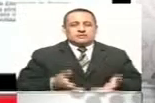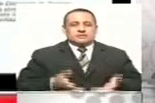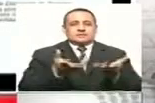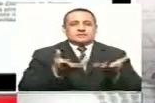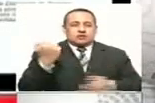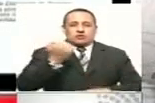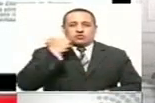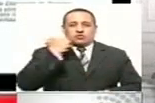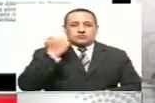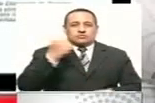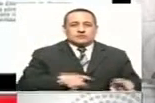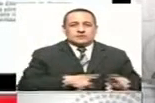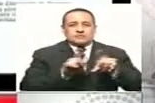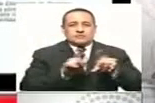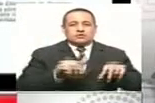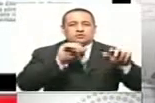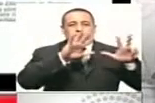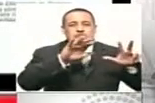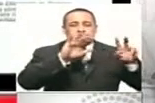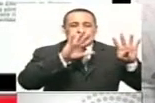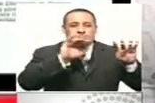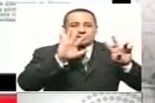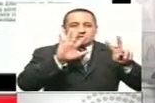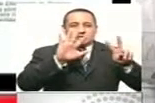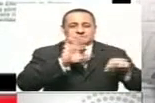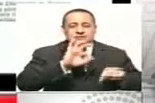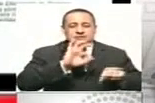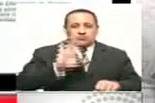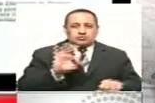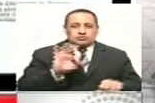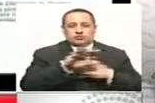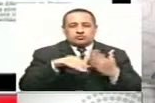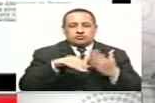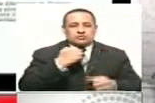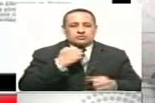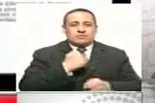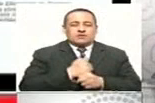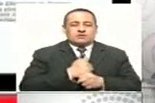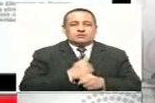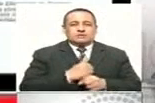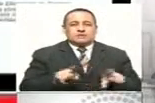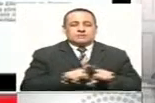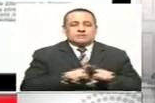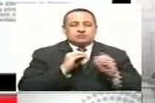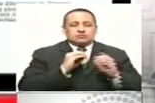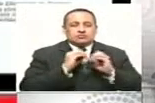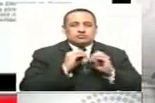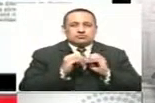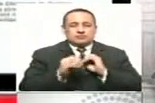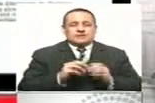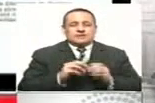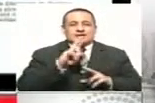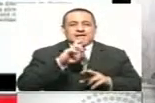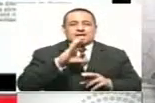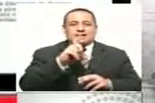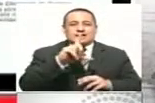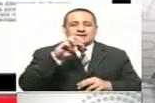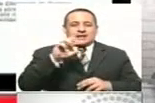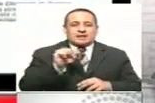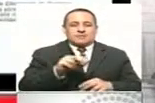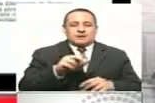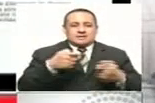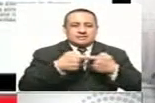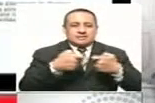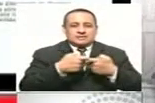logremos y superemos eso, 97% de satisfacción respecto al funcionamiento de la plataforma Reclama Virtual, que se